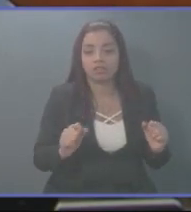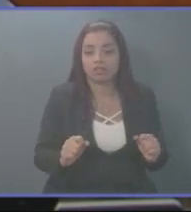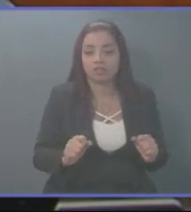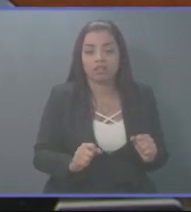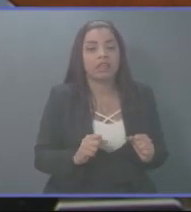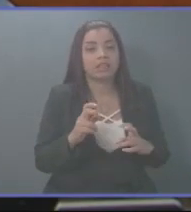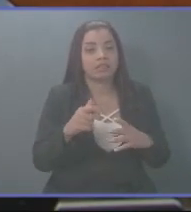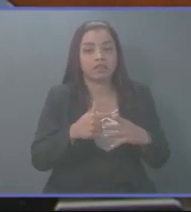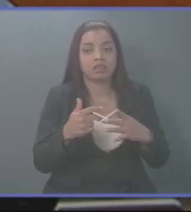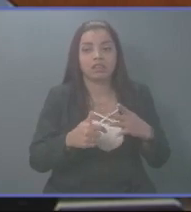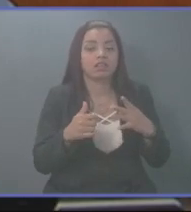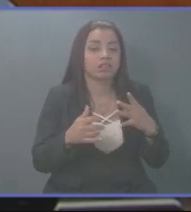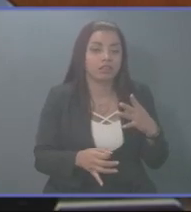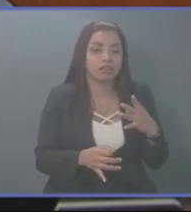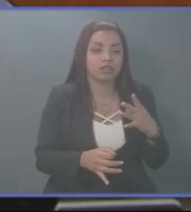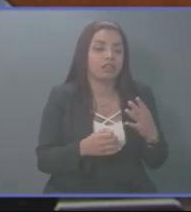no